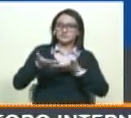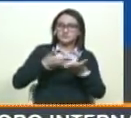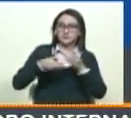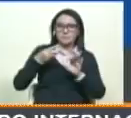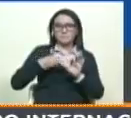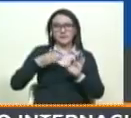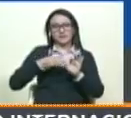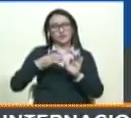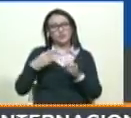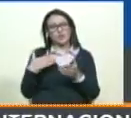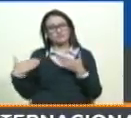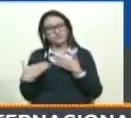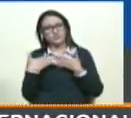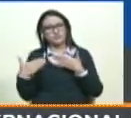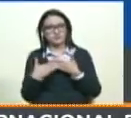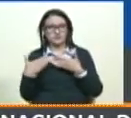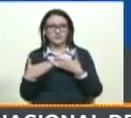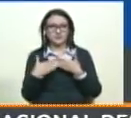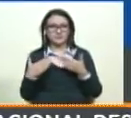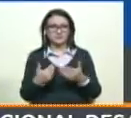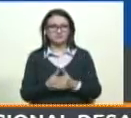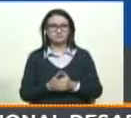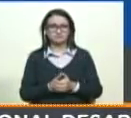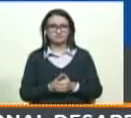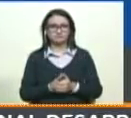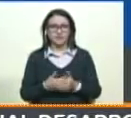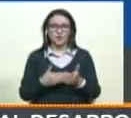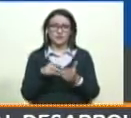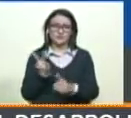Petro. Es una persecución criminal la que